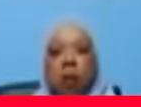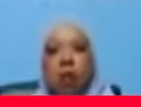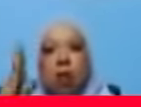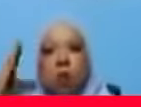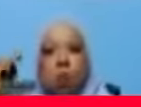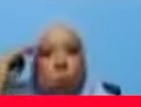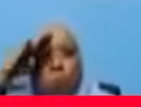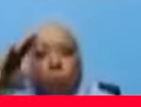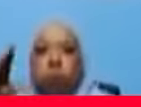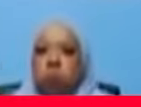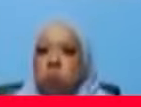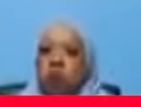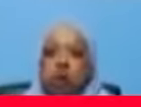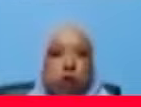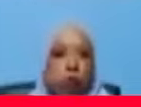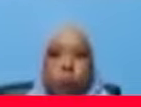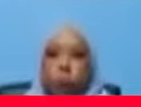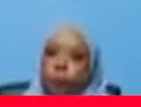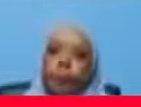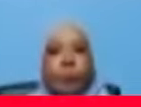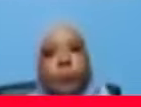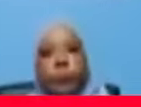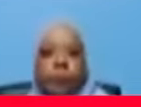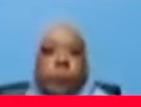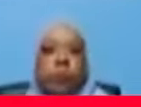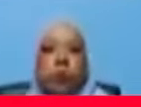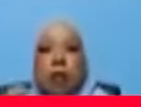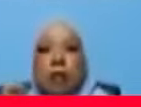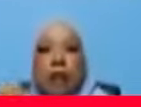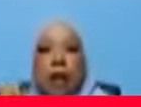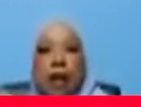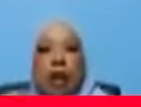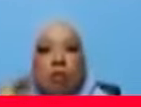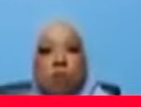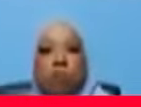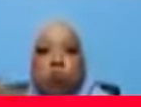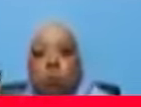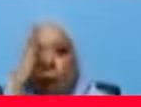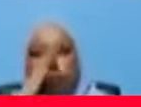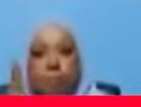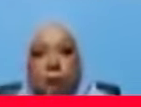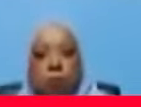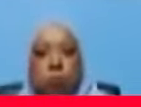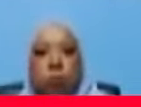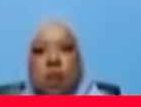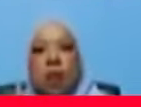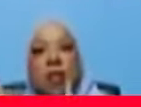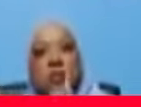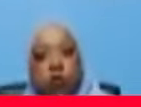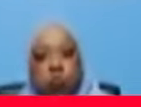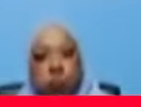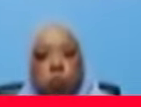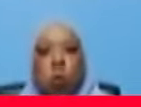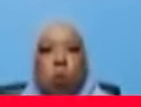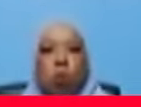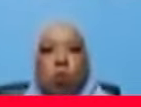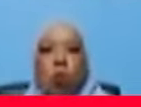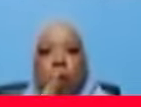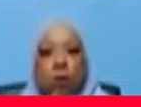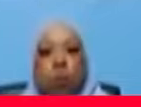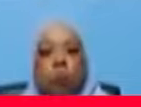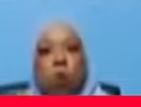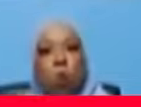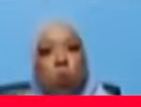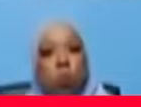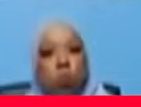el Tribunal Supremo. El Tribunal Supremo de Brasil decidió que los resultados